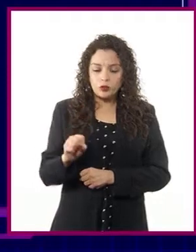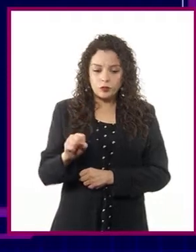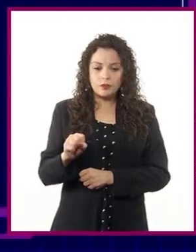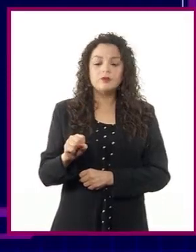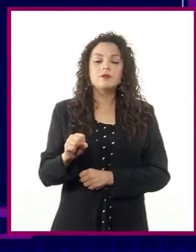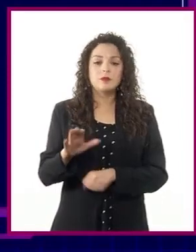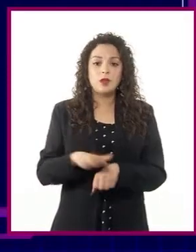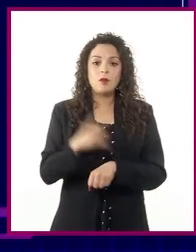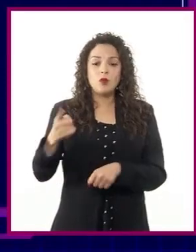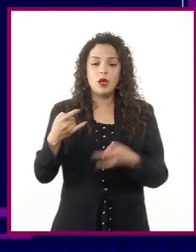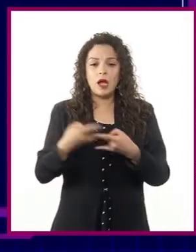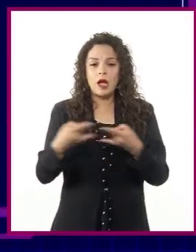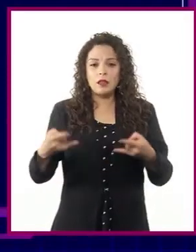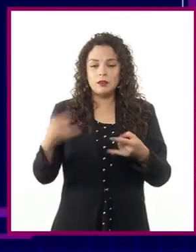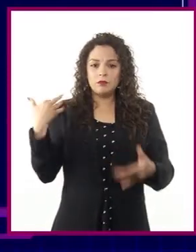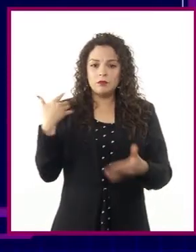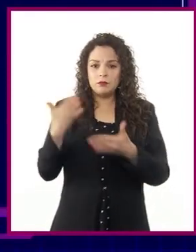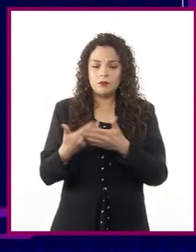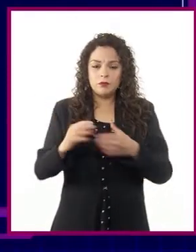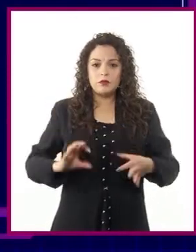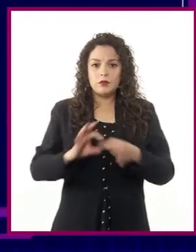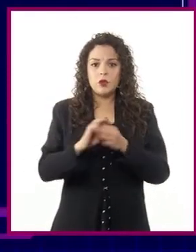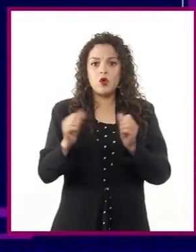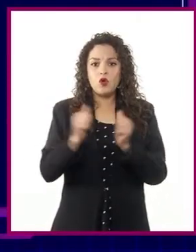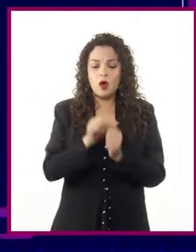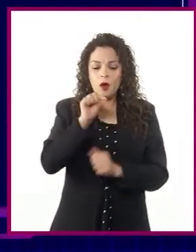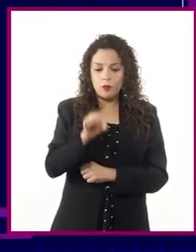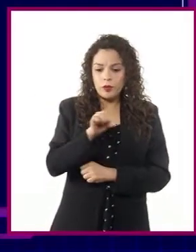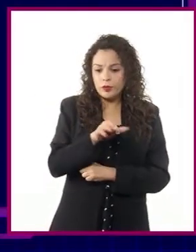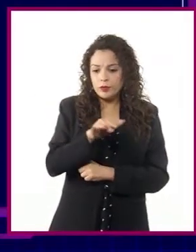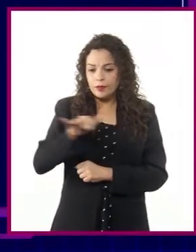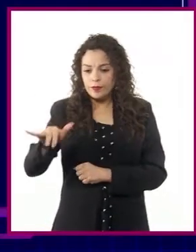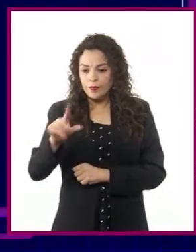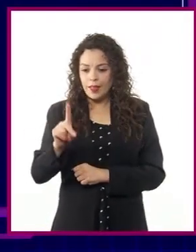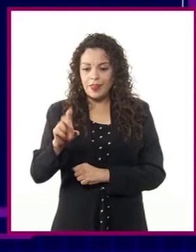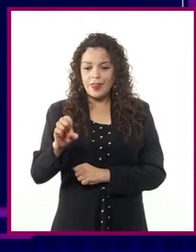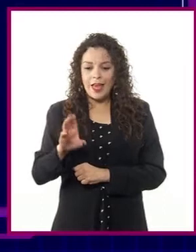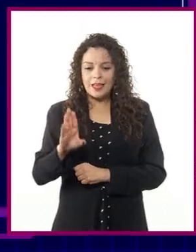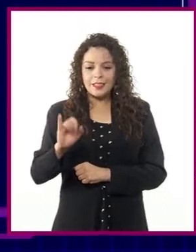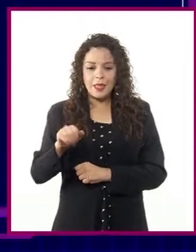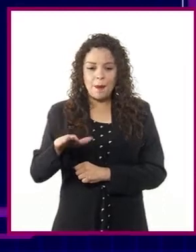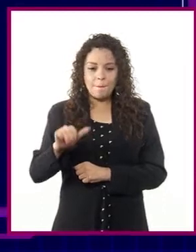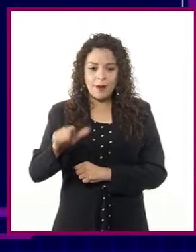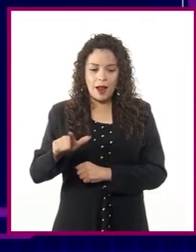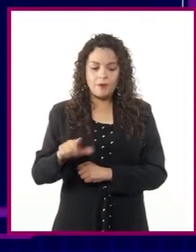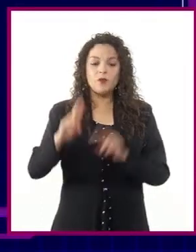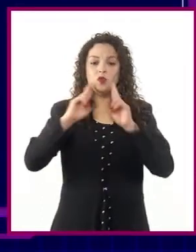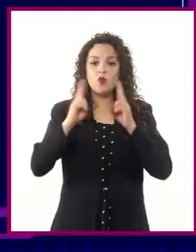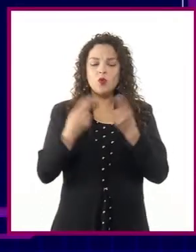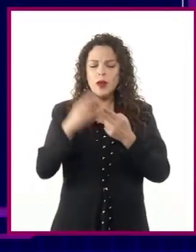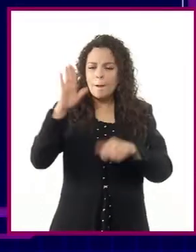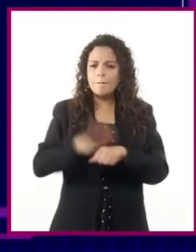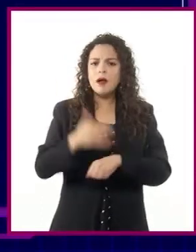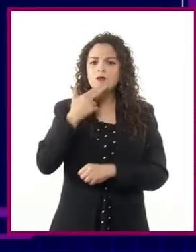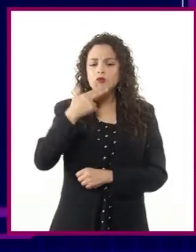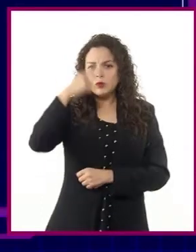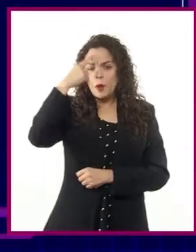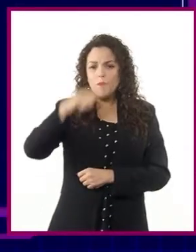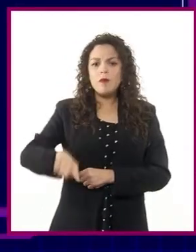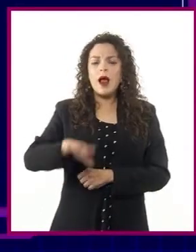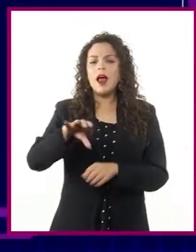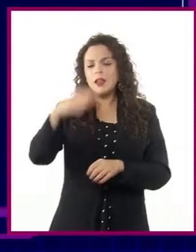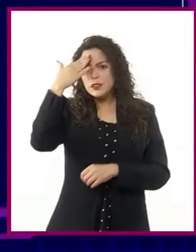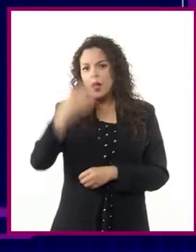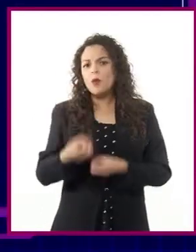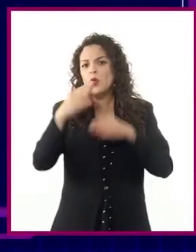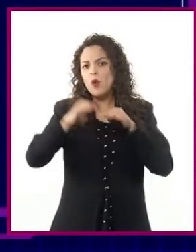carácter histórico con el sistema decimal. Las unidades más comunes para medir la masa de los objetos son los kilogramos